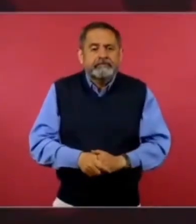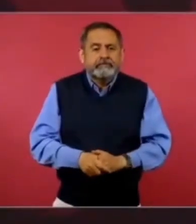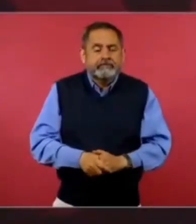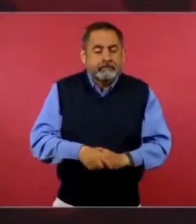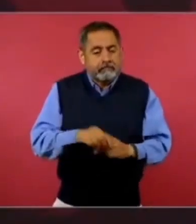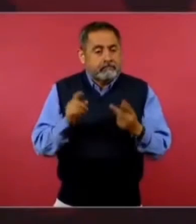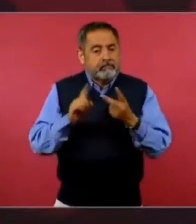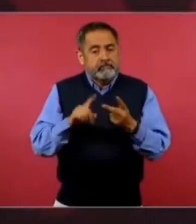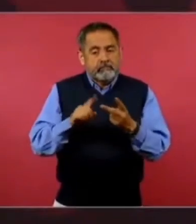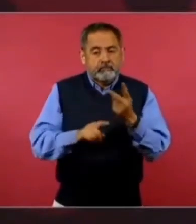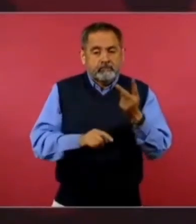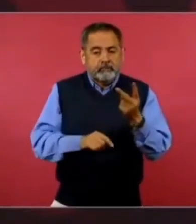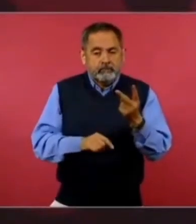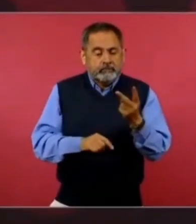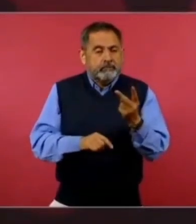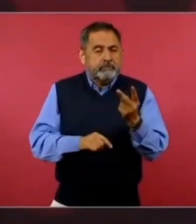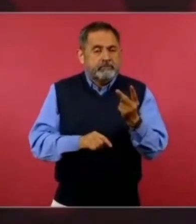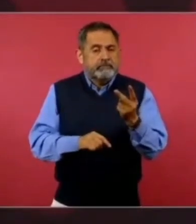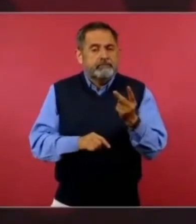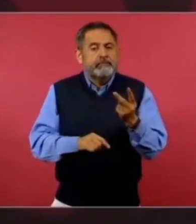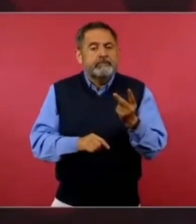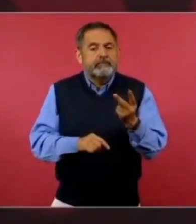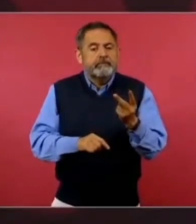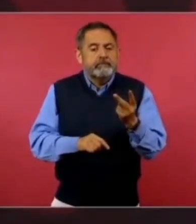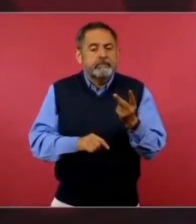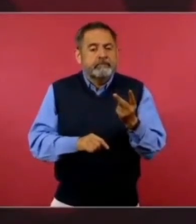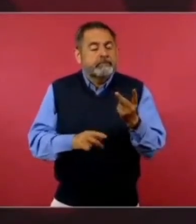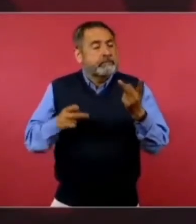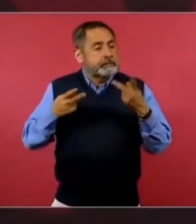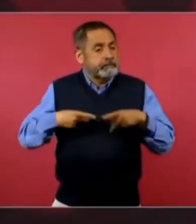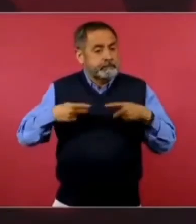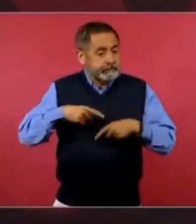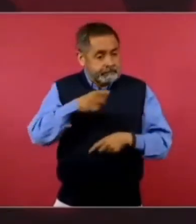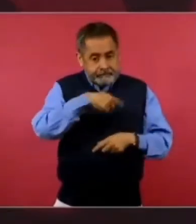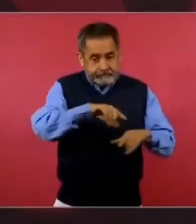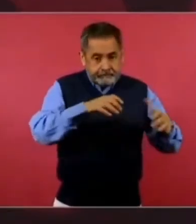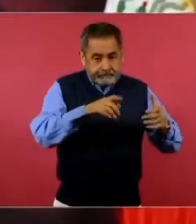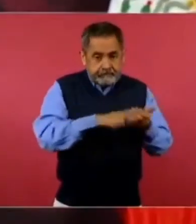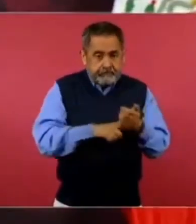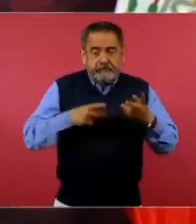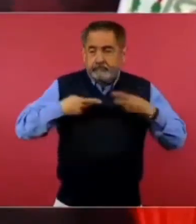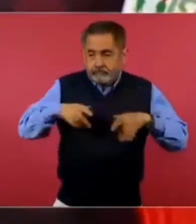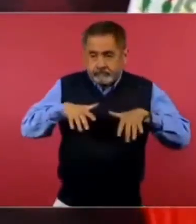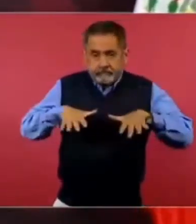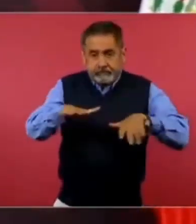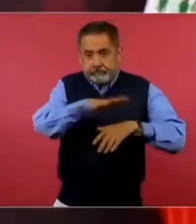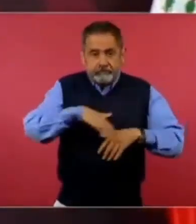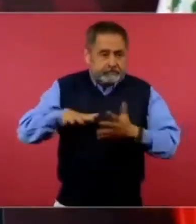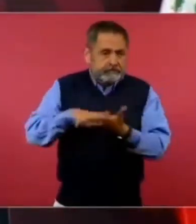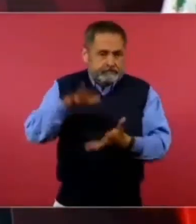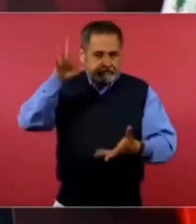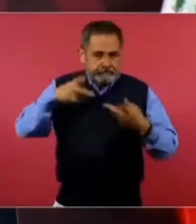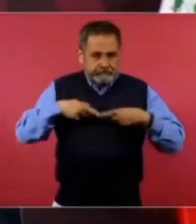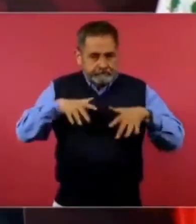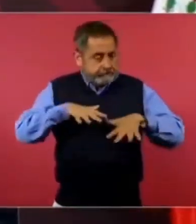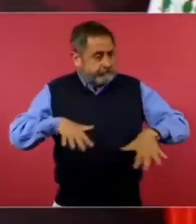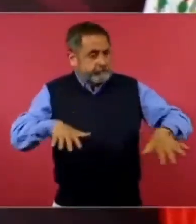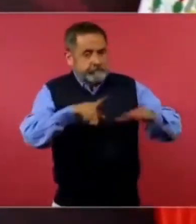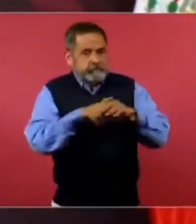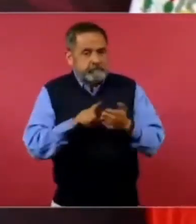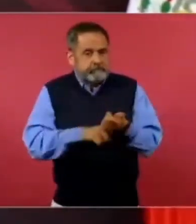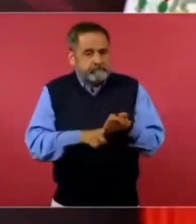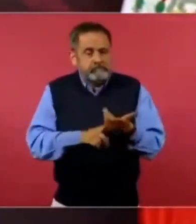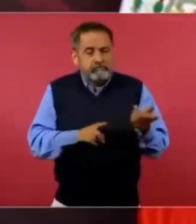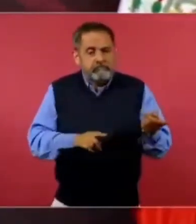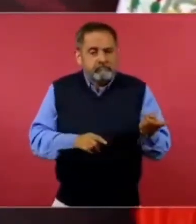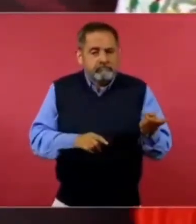Lo otro, pues que la gente, que el pueblo, la mayoría, está a